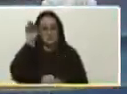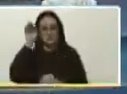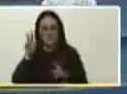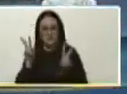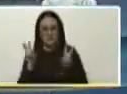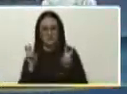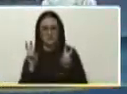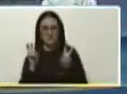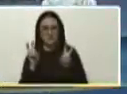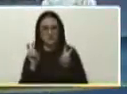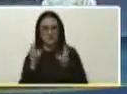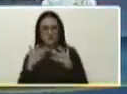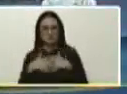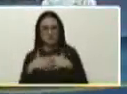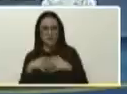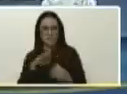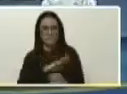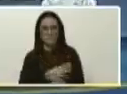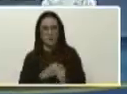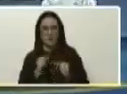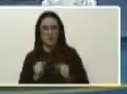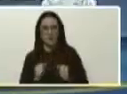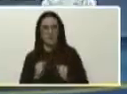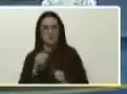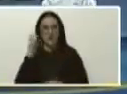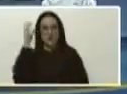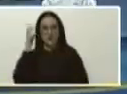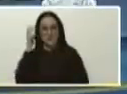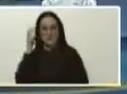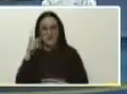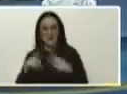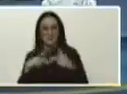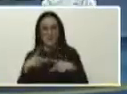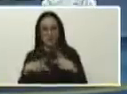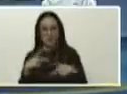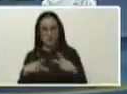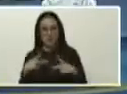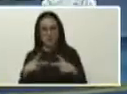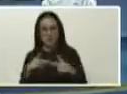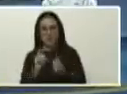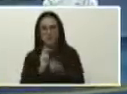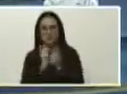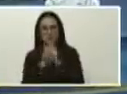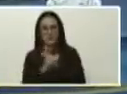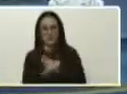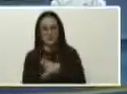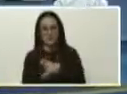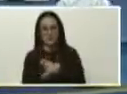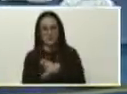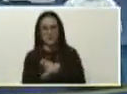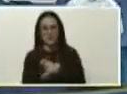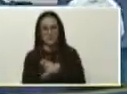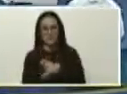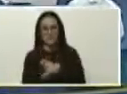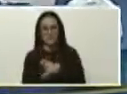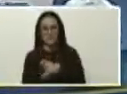nueva industria poderosa en sus capacidades productivas de transformación.